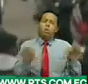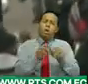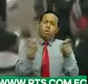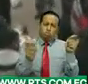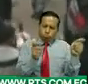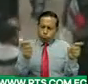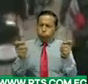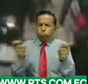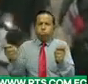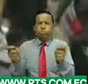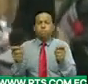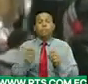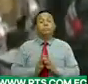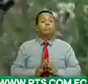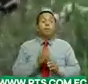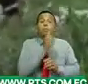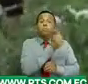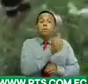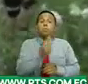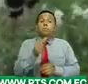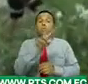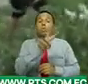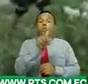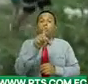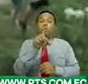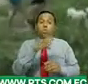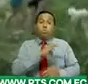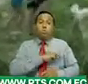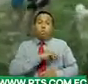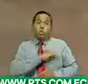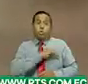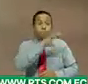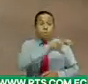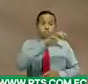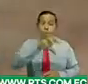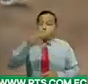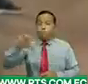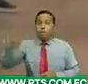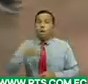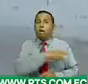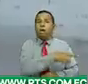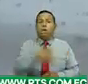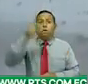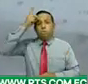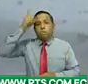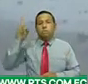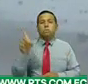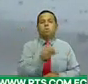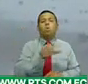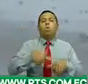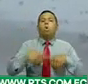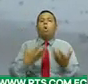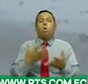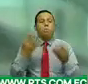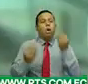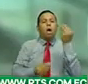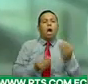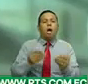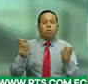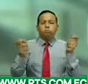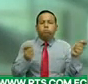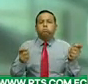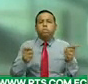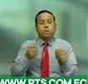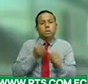De manera independiente, los 221 GATS son los que, de acuerdo a la situación territorial, deberán tomar las medidas correspondientes para el feriado de carnaval. ¿Respecto